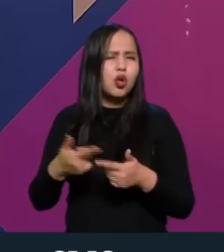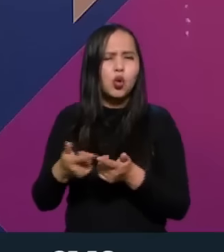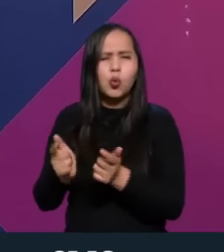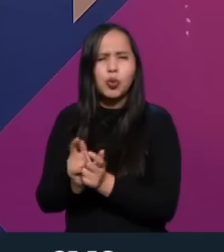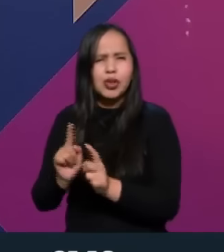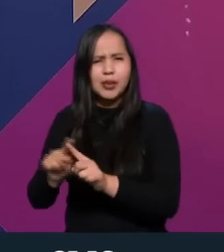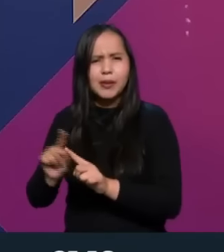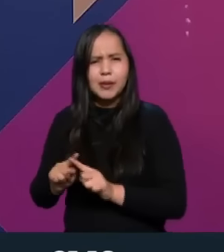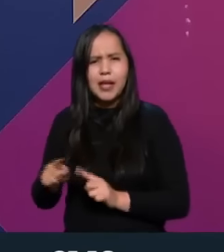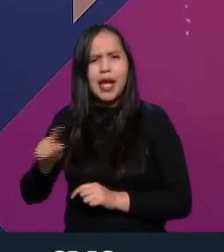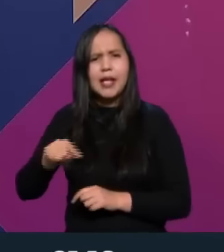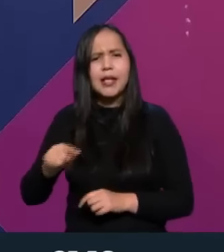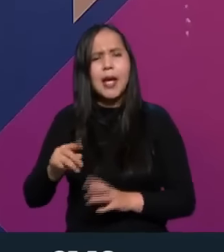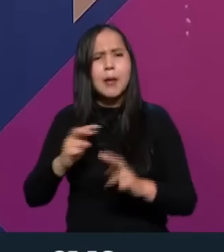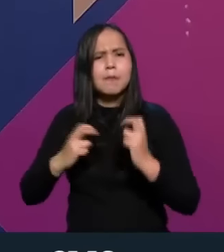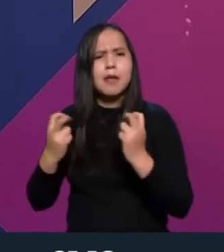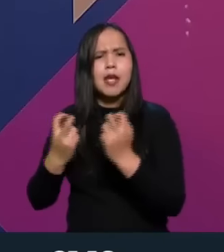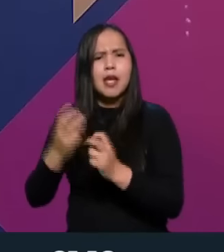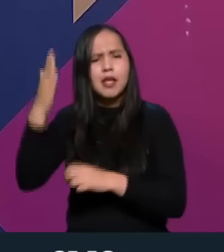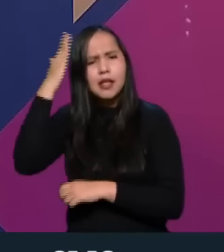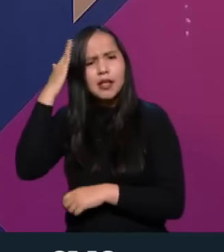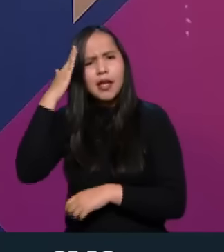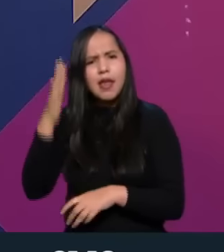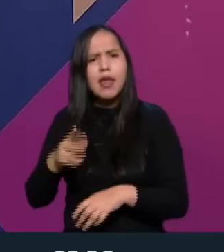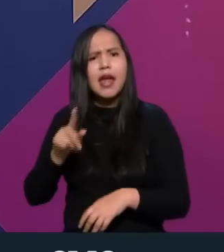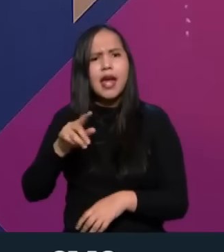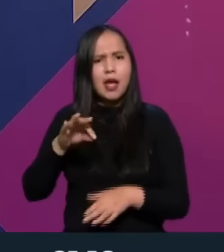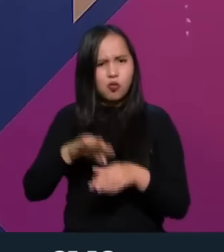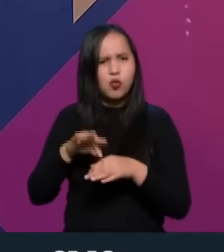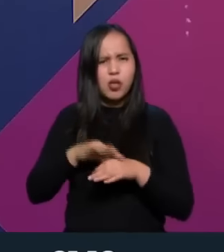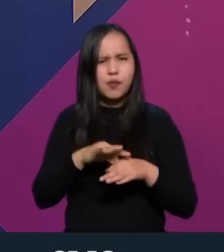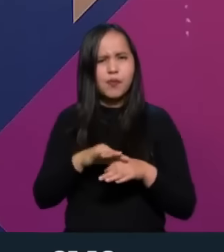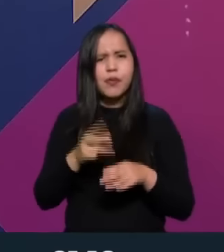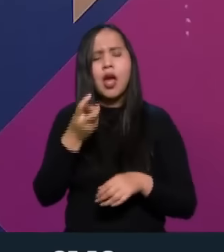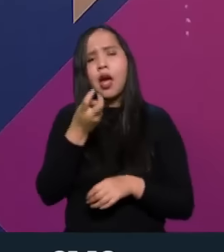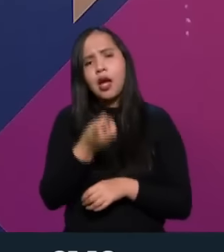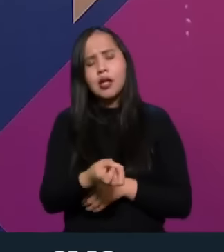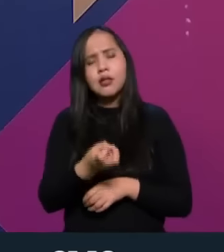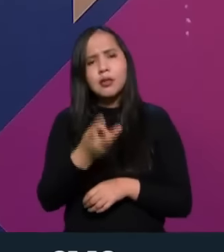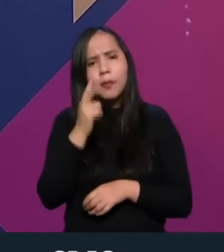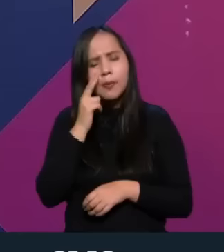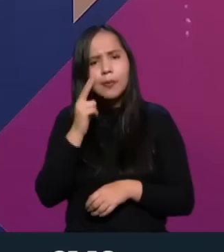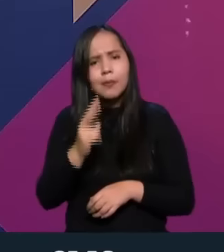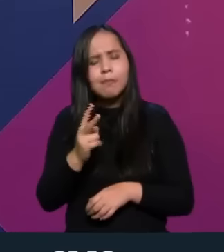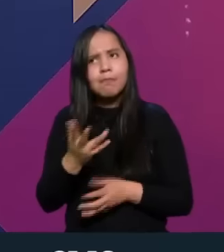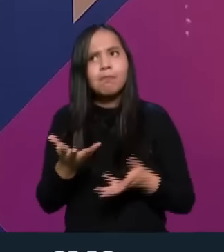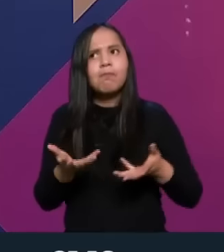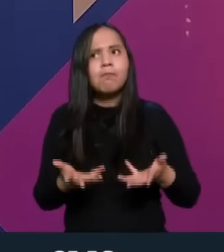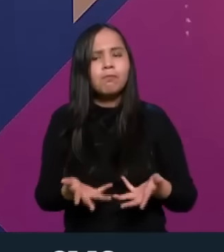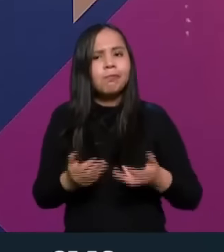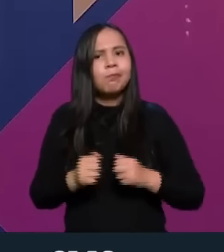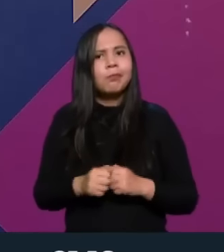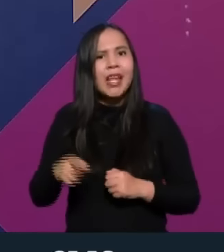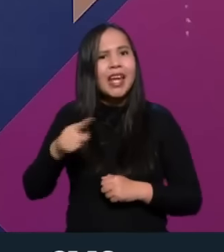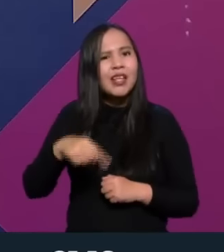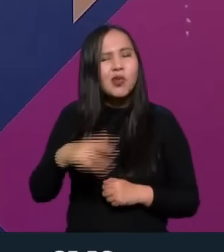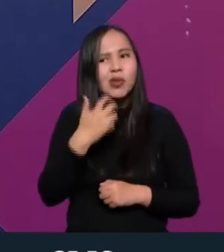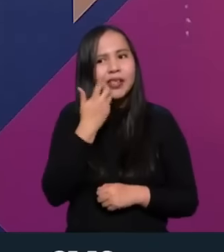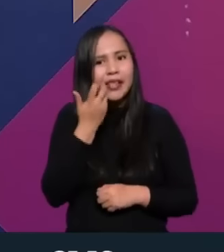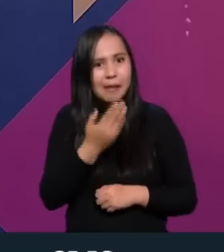los ministros y magistrados del Tribunal Electoral, pues no era una intención, digamos, de buena